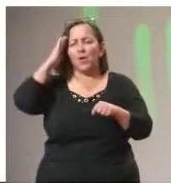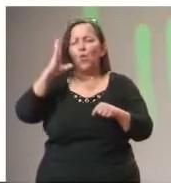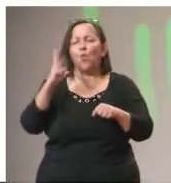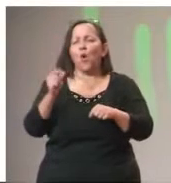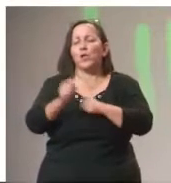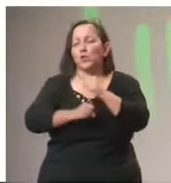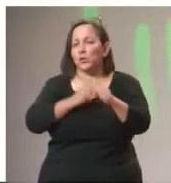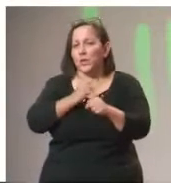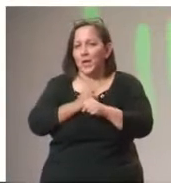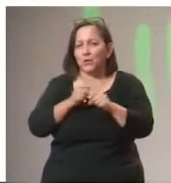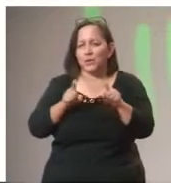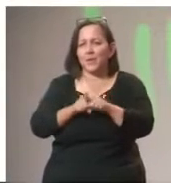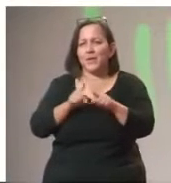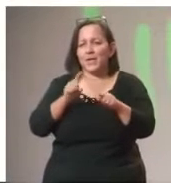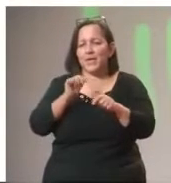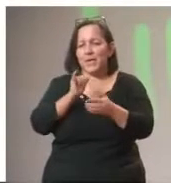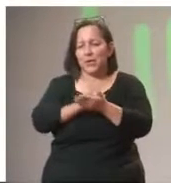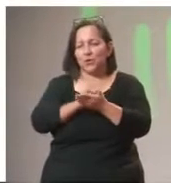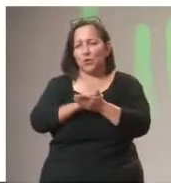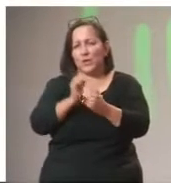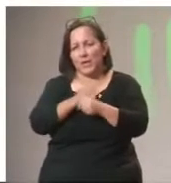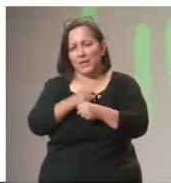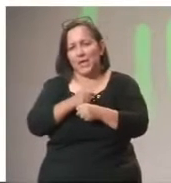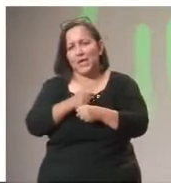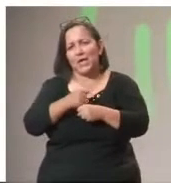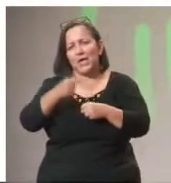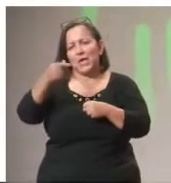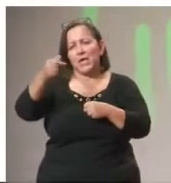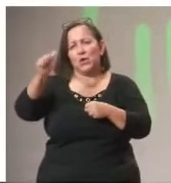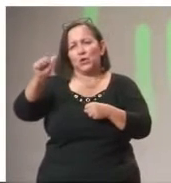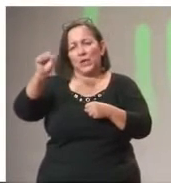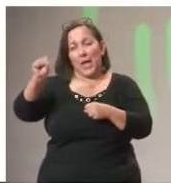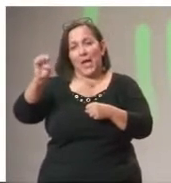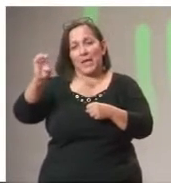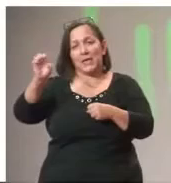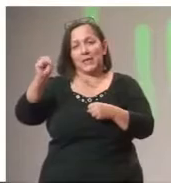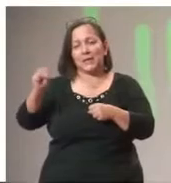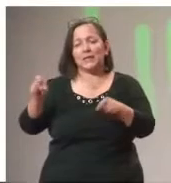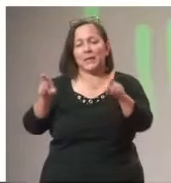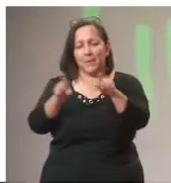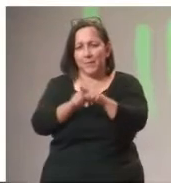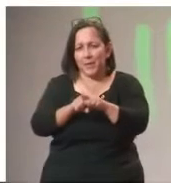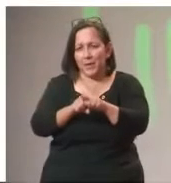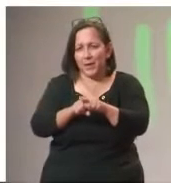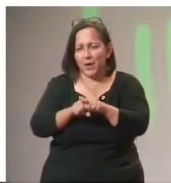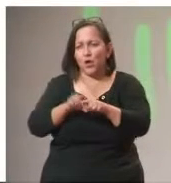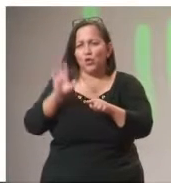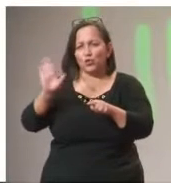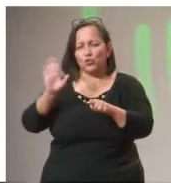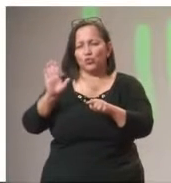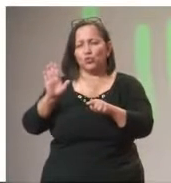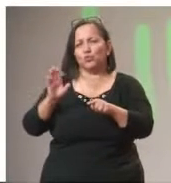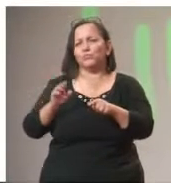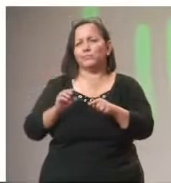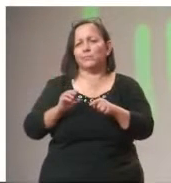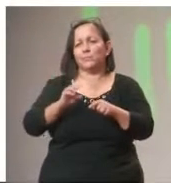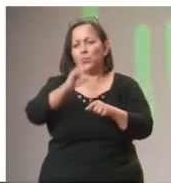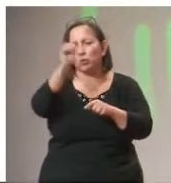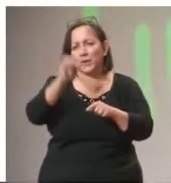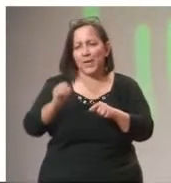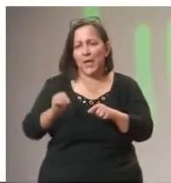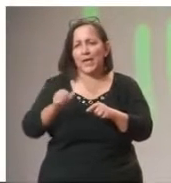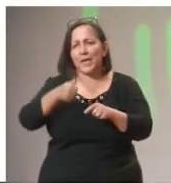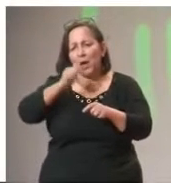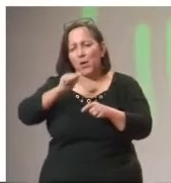lo que se realiza. Y los gases nobles son muy interesantes porque los gases, su composición en el agua depende de la presión y